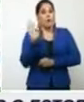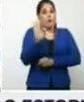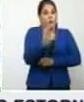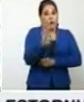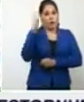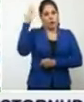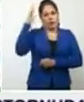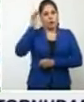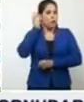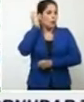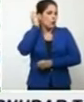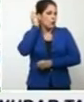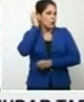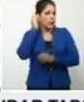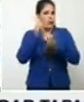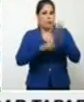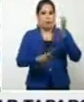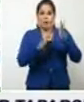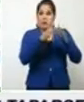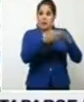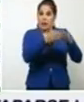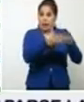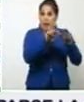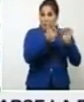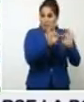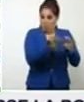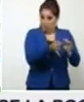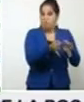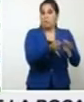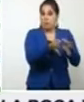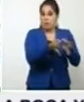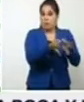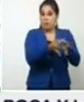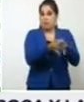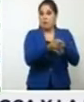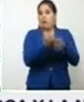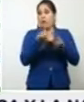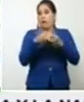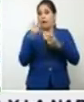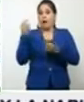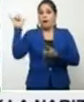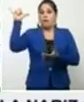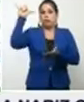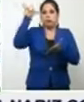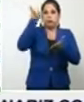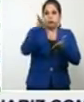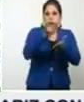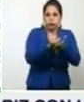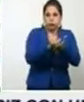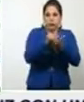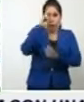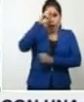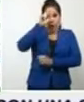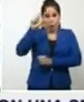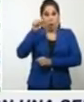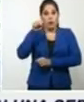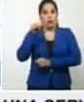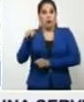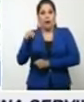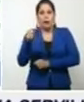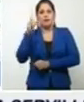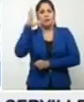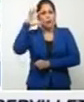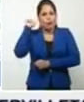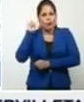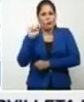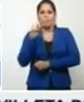de la provincia de Granma, que fue inmediatamente detectada y fue llevada desde el aeropuerto hasta el centro